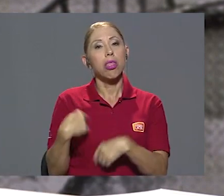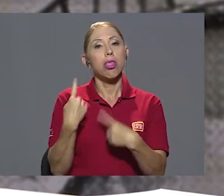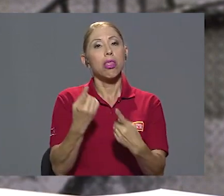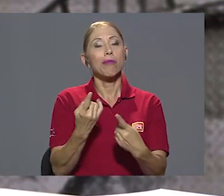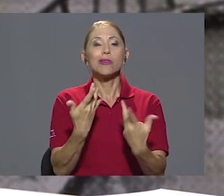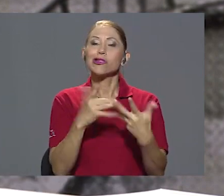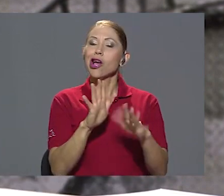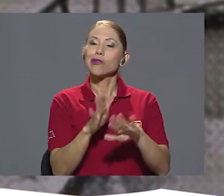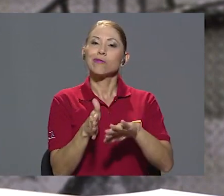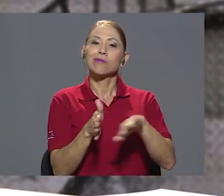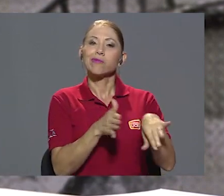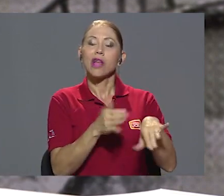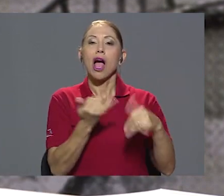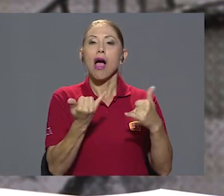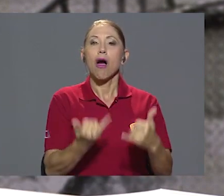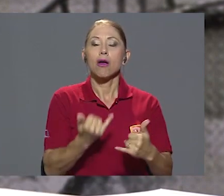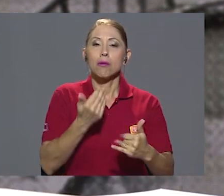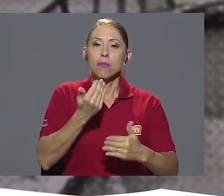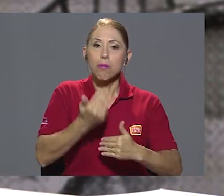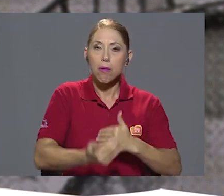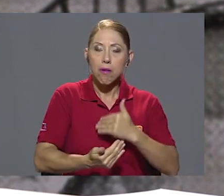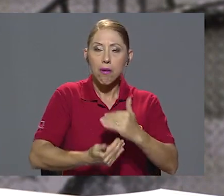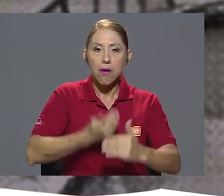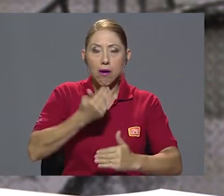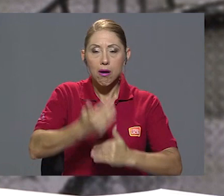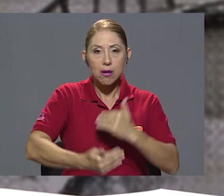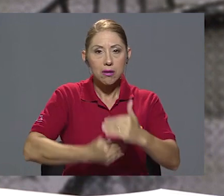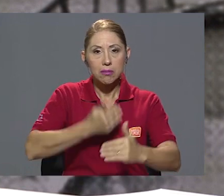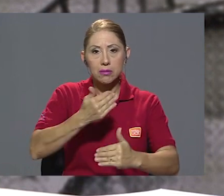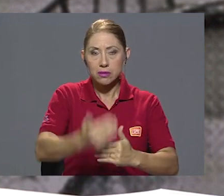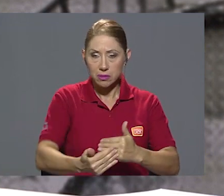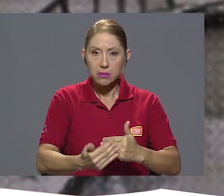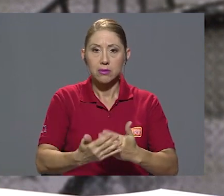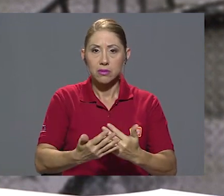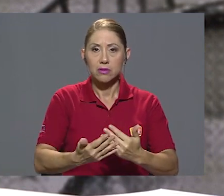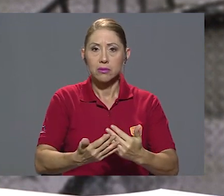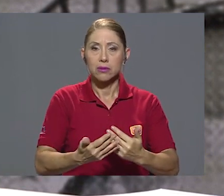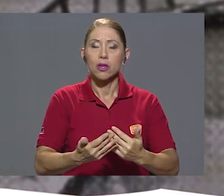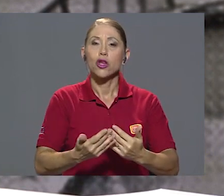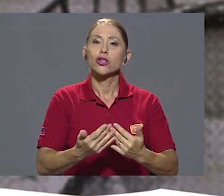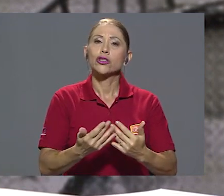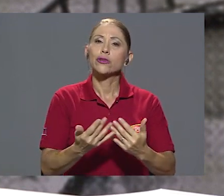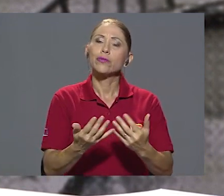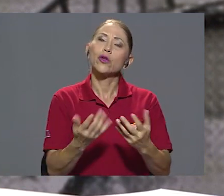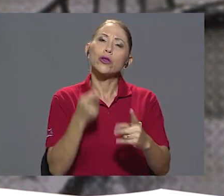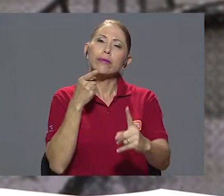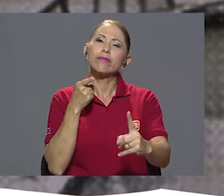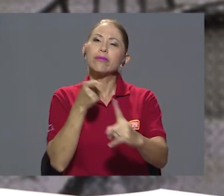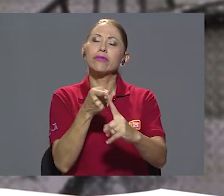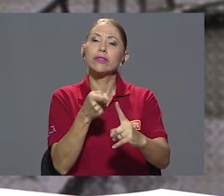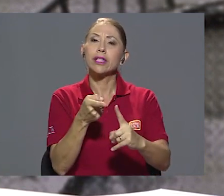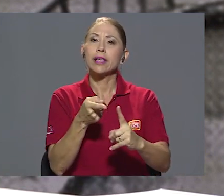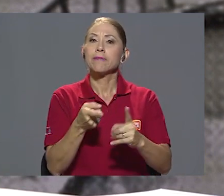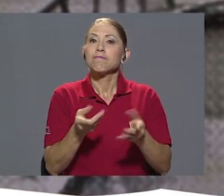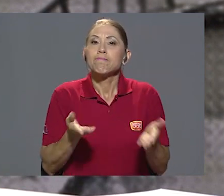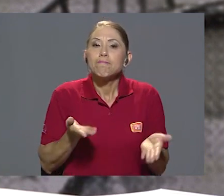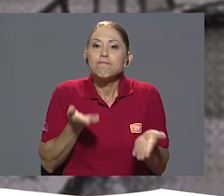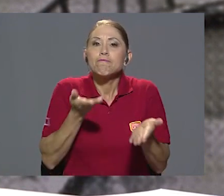a procesos, sobre todo procesos en donde se busca generar